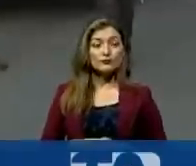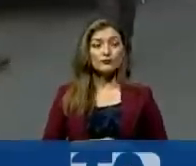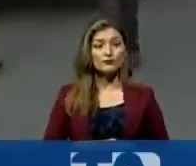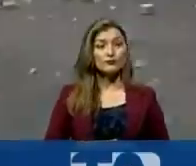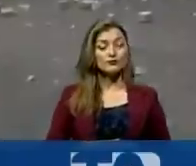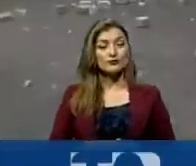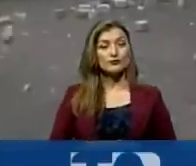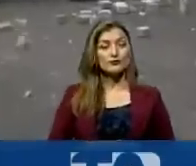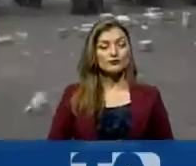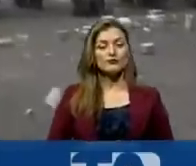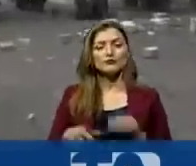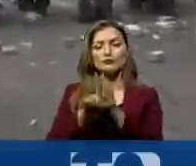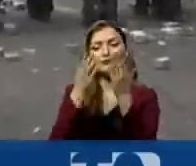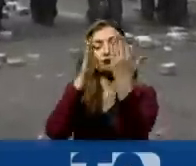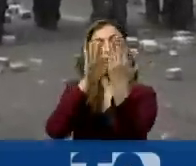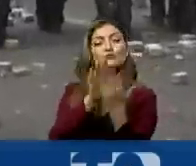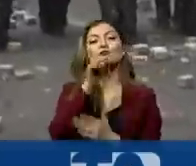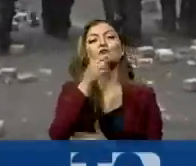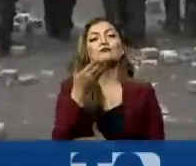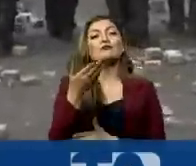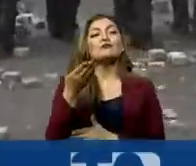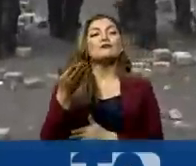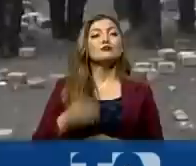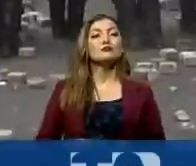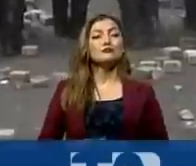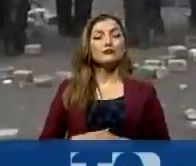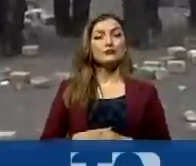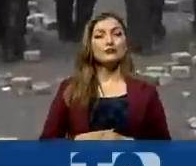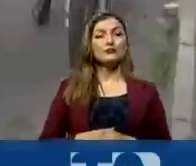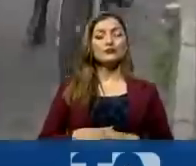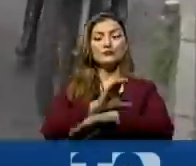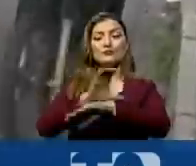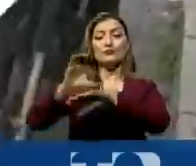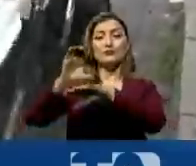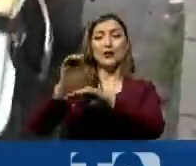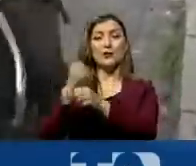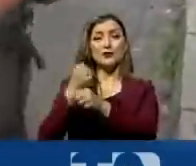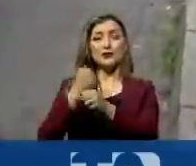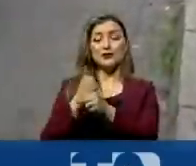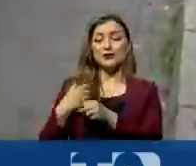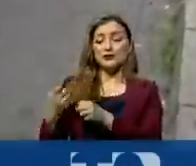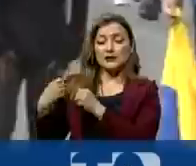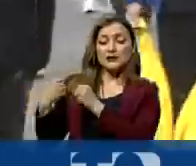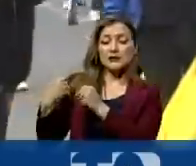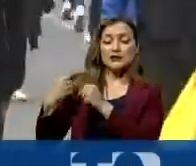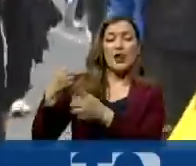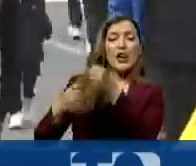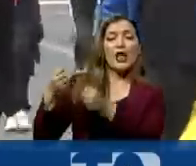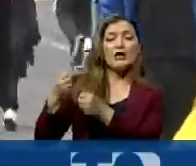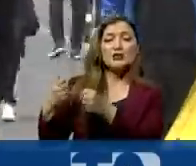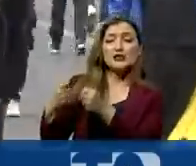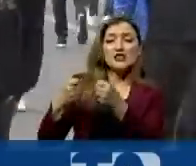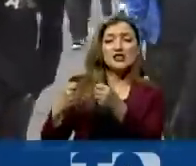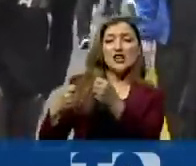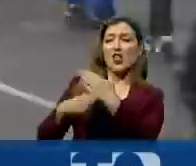tener que responder a la ley a la justicia y responde el campesino que no pudo sacar ayer la leche de las cosechas que no